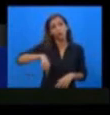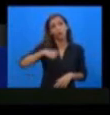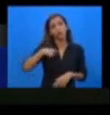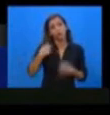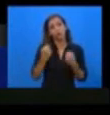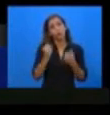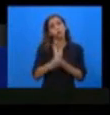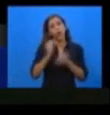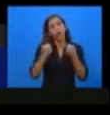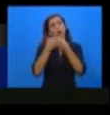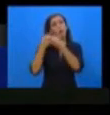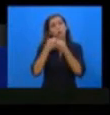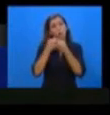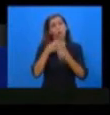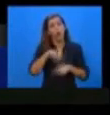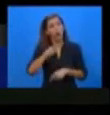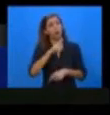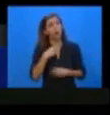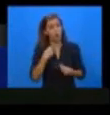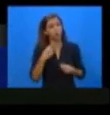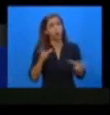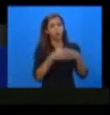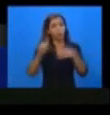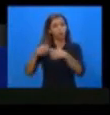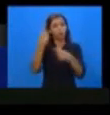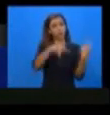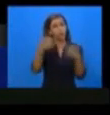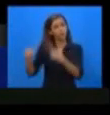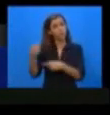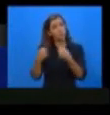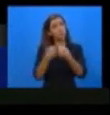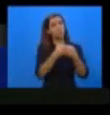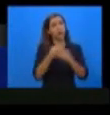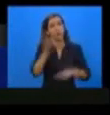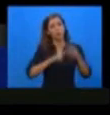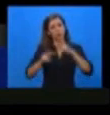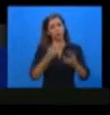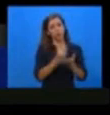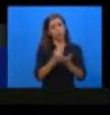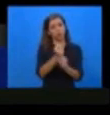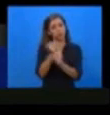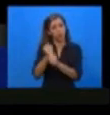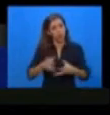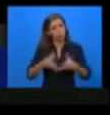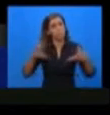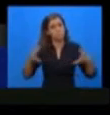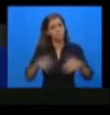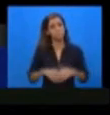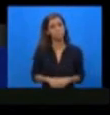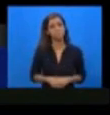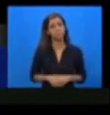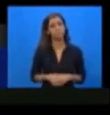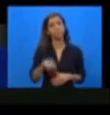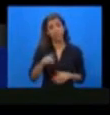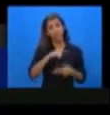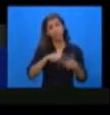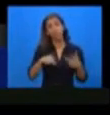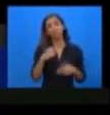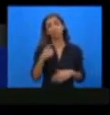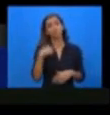básico entre todas las fuerzas políticas esto los argentinos lo